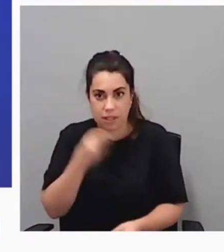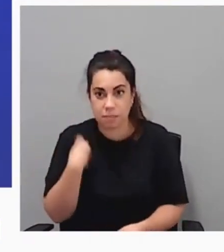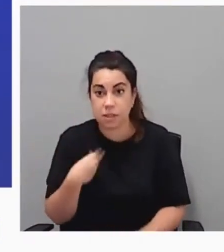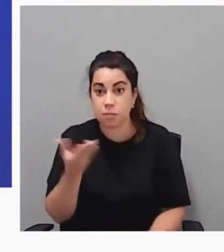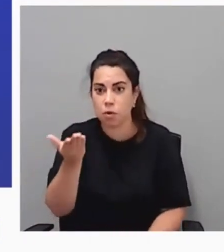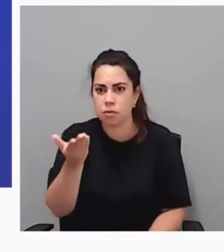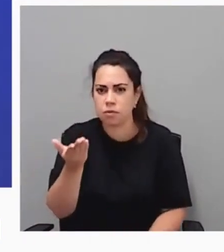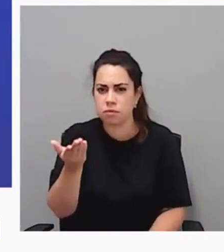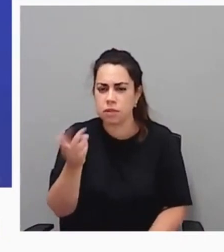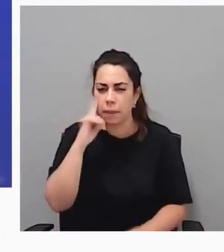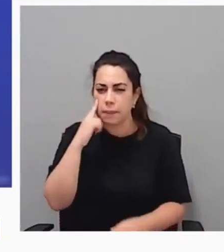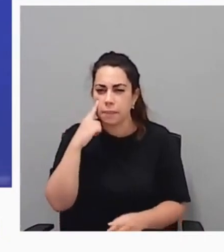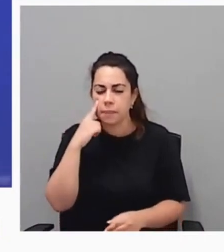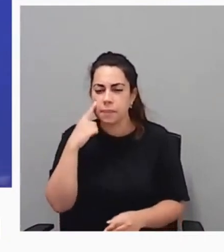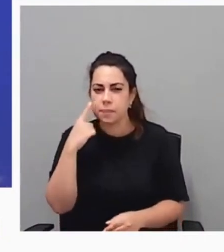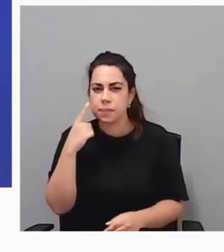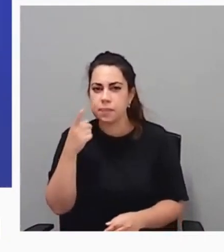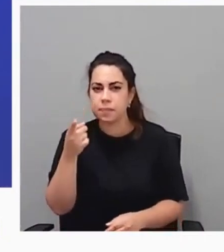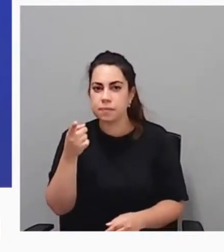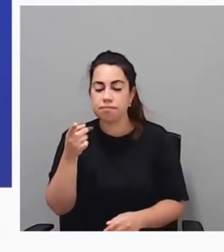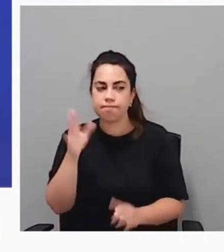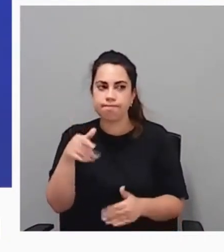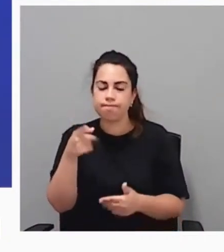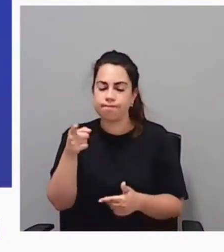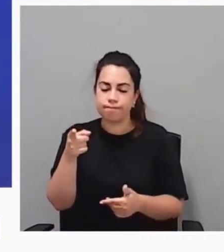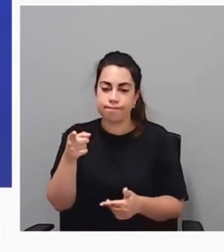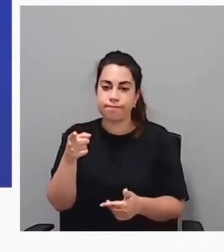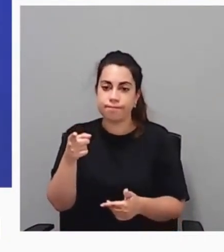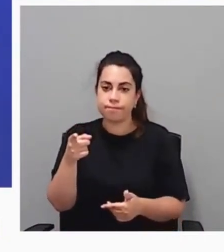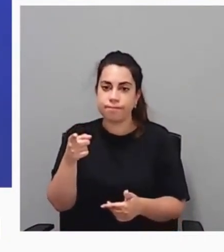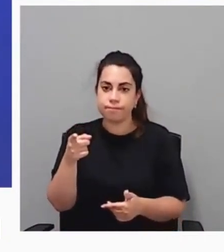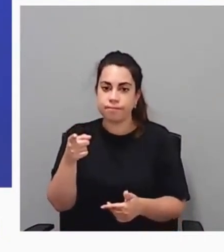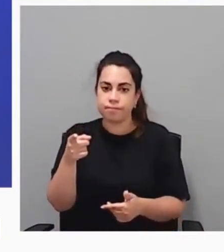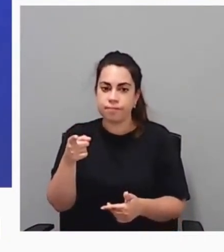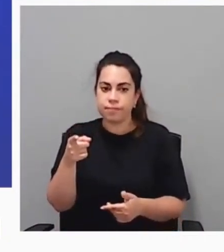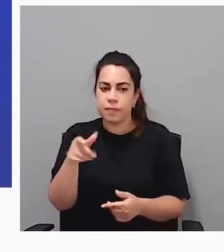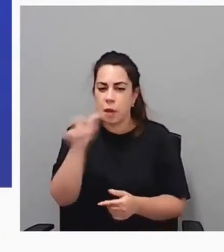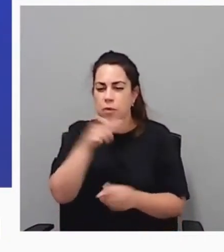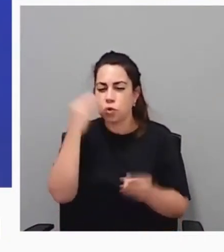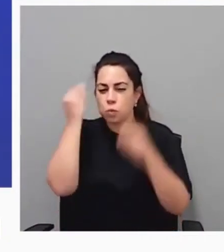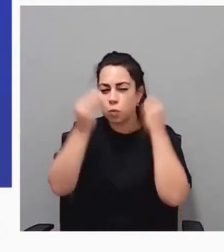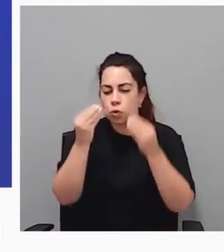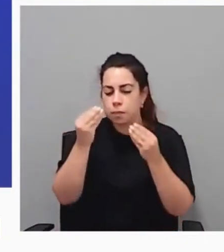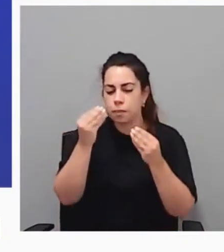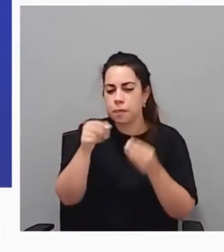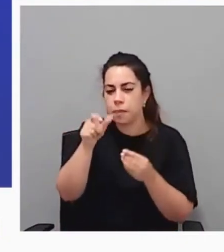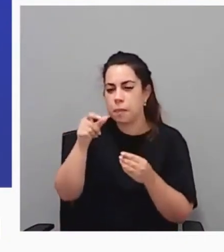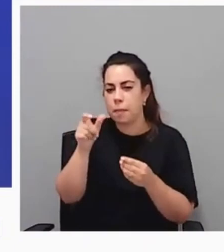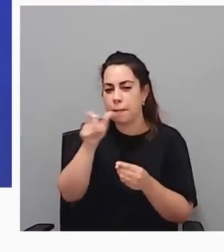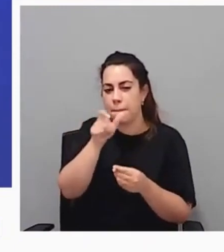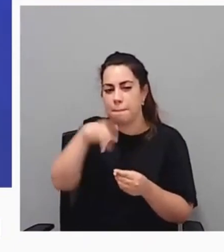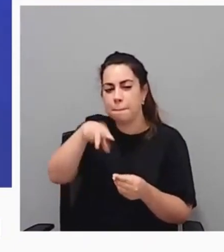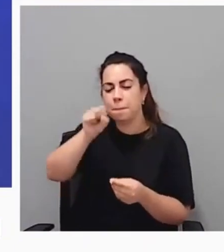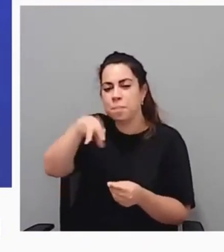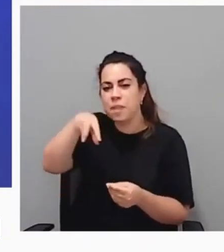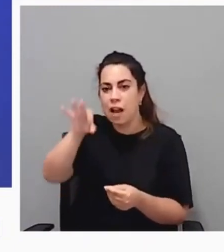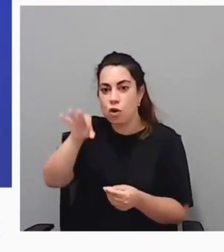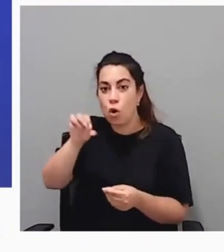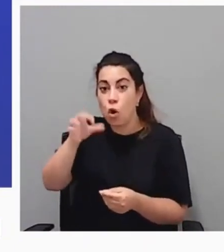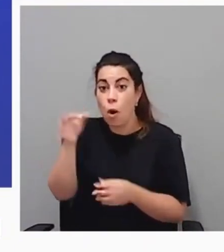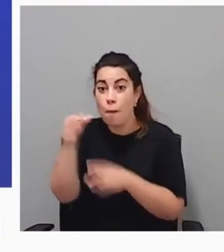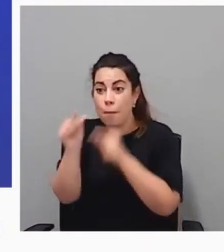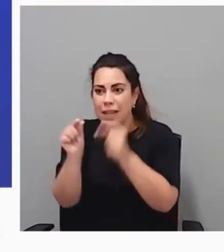pasar, llevó a mucha gente a pensar que nanopartículas mejorarían mucho el tratamiento del cáncer. Al principio